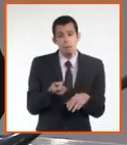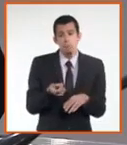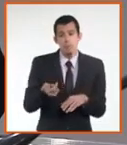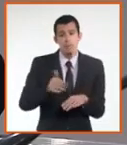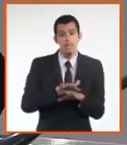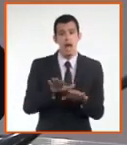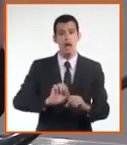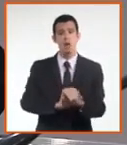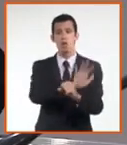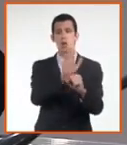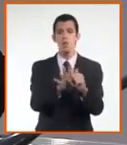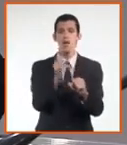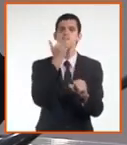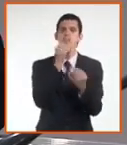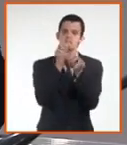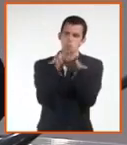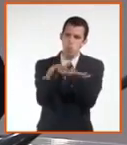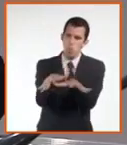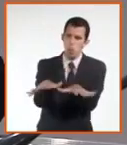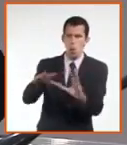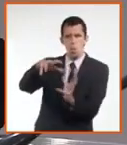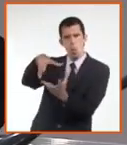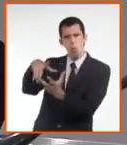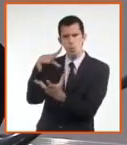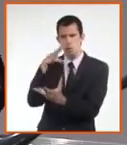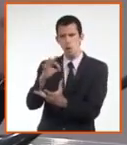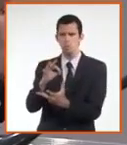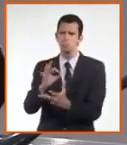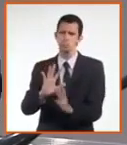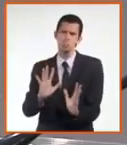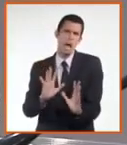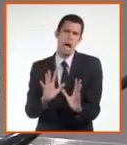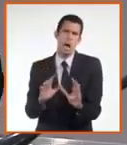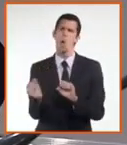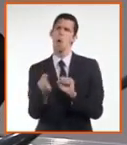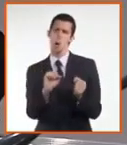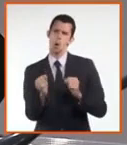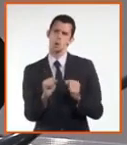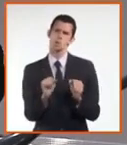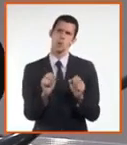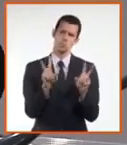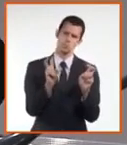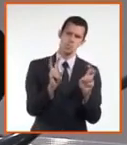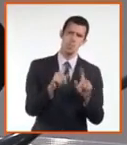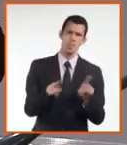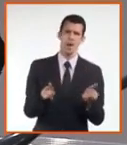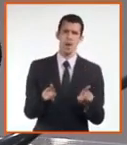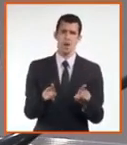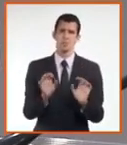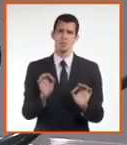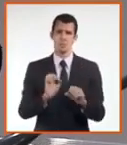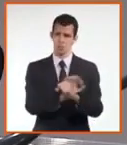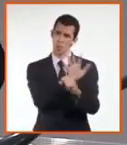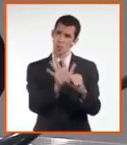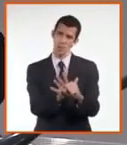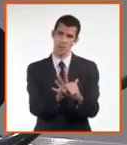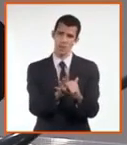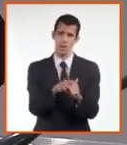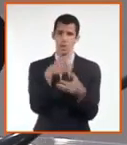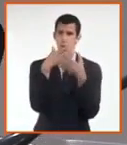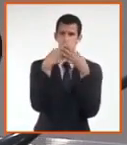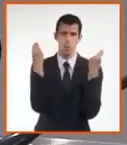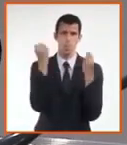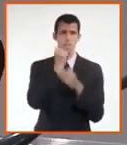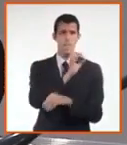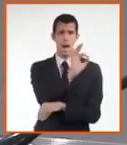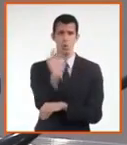pero esta forma va a seguir circulando el virus nosotros concebimos el principio en la estrategia de actualizar las vacunas para responder a